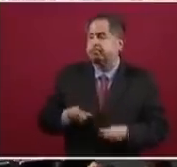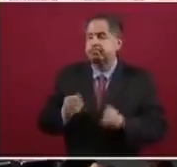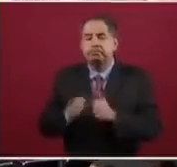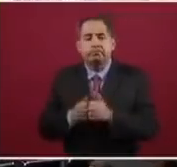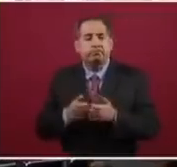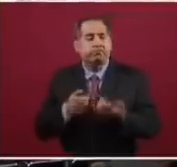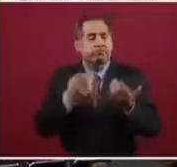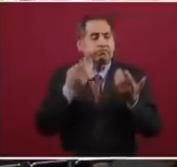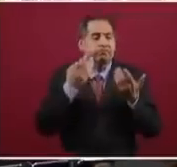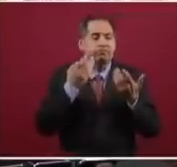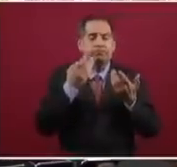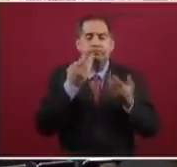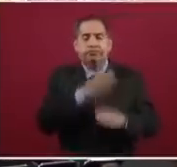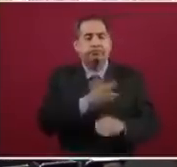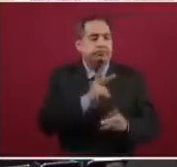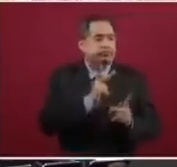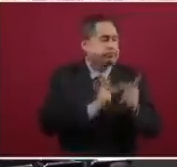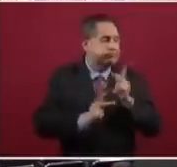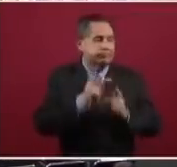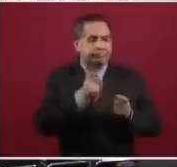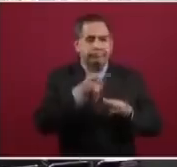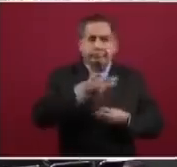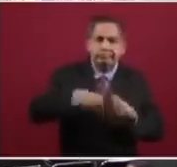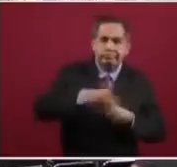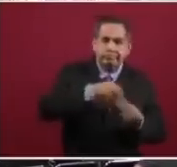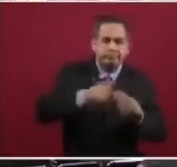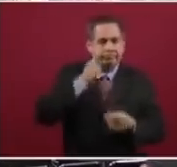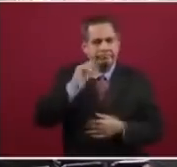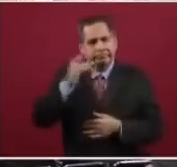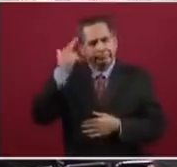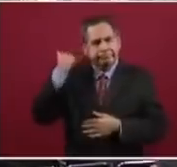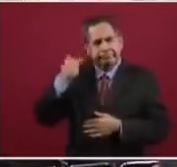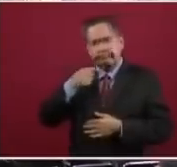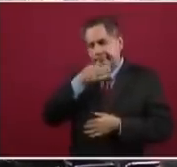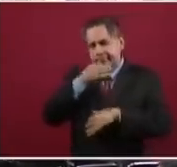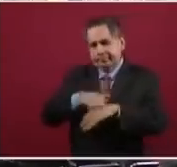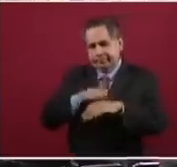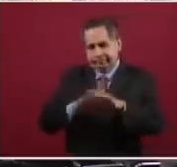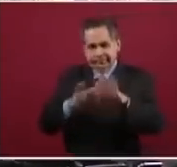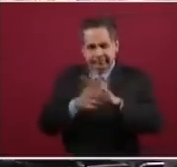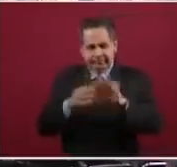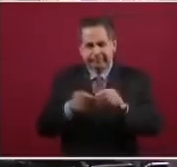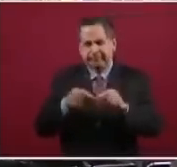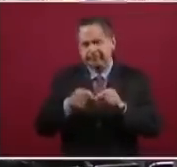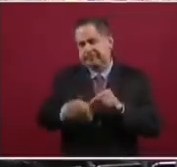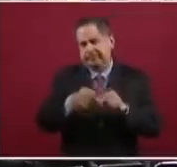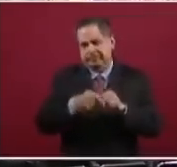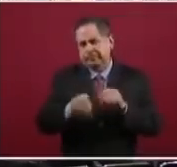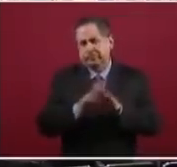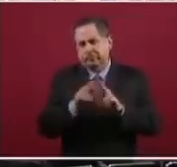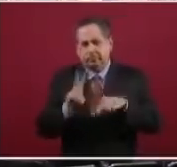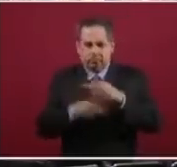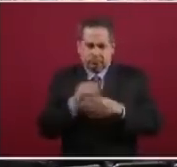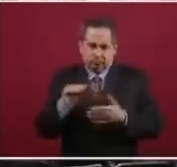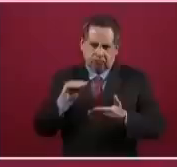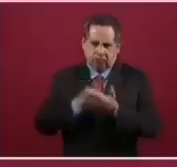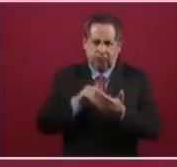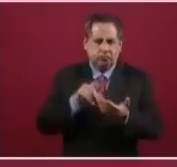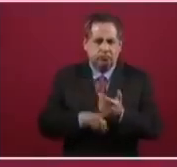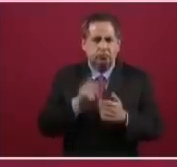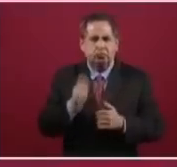de la banca de desarrollo por ejemplo anunciamos hace algunas semanas y vamos a especificar en estos días cómo se va a implementar